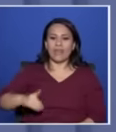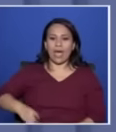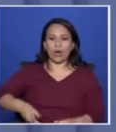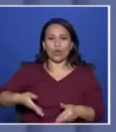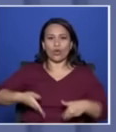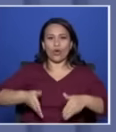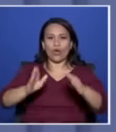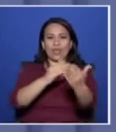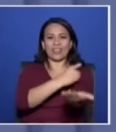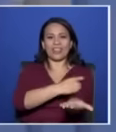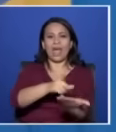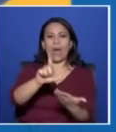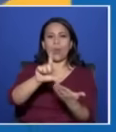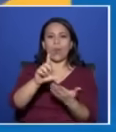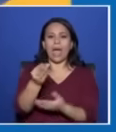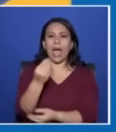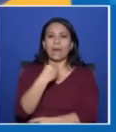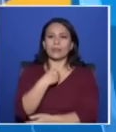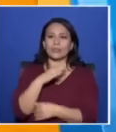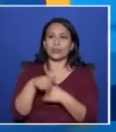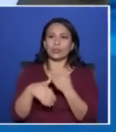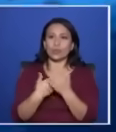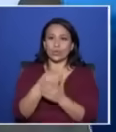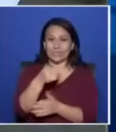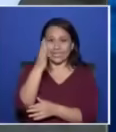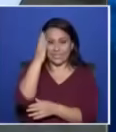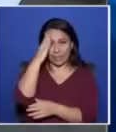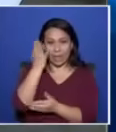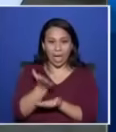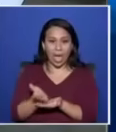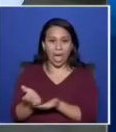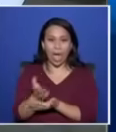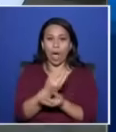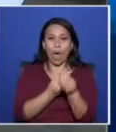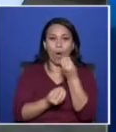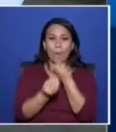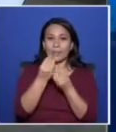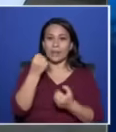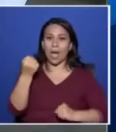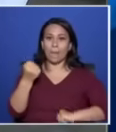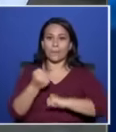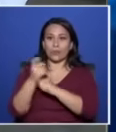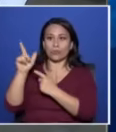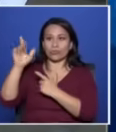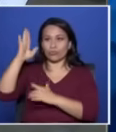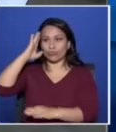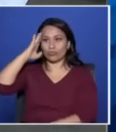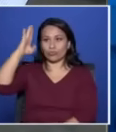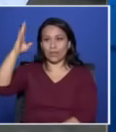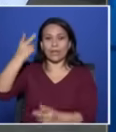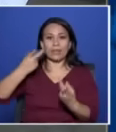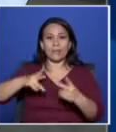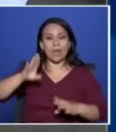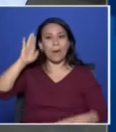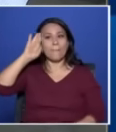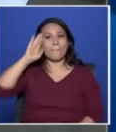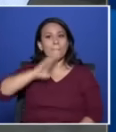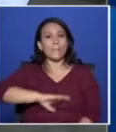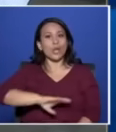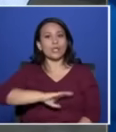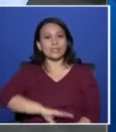Daule. Cuéntanos, Ítalo, sabemos que allí se está recaudando víveres para el apoyo a las Fuerzas Armadas y también a la Policía Nacional.